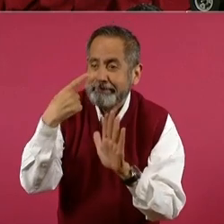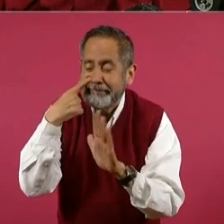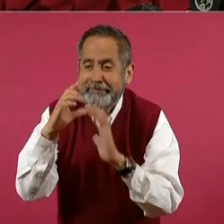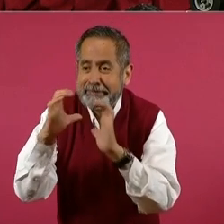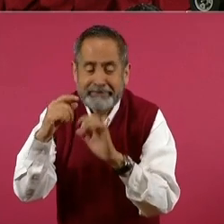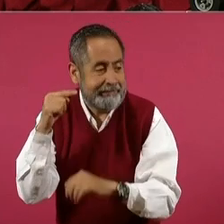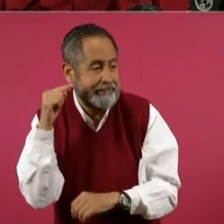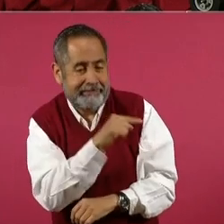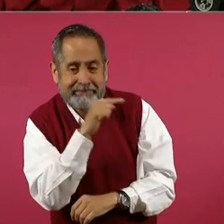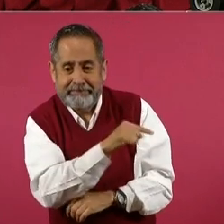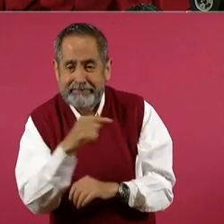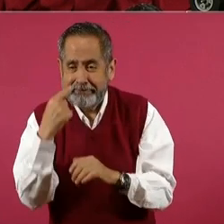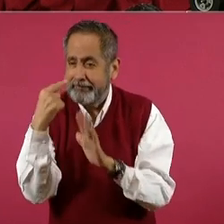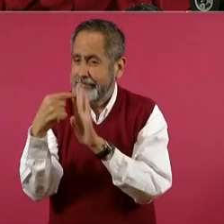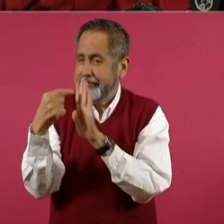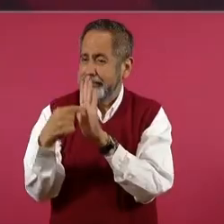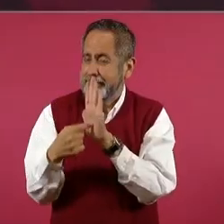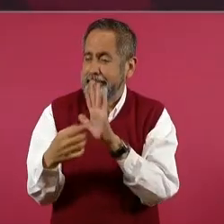si ya